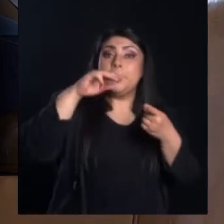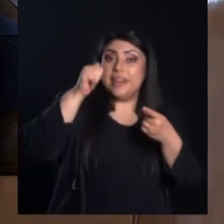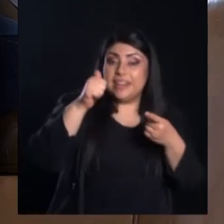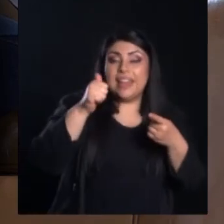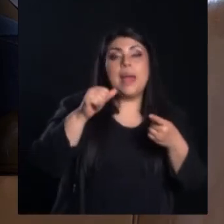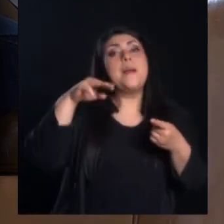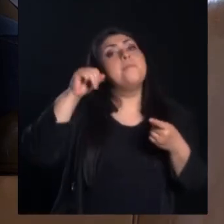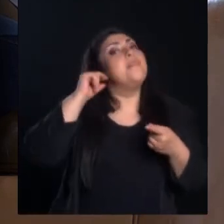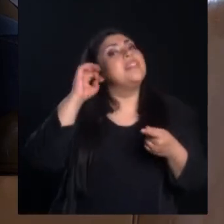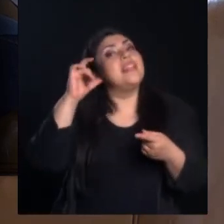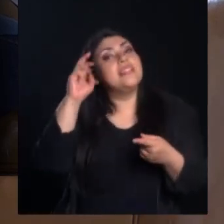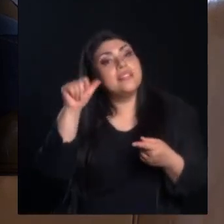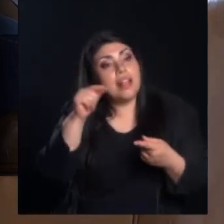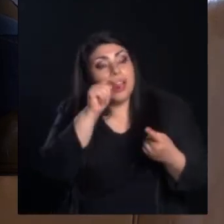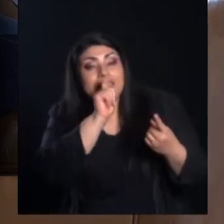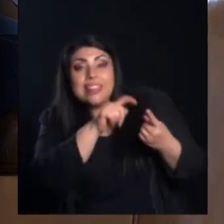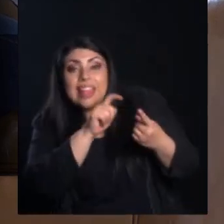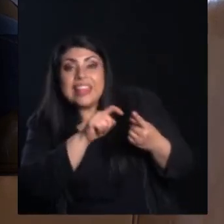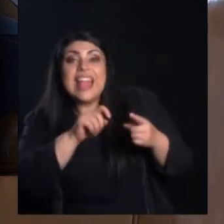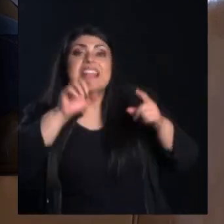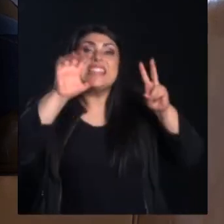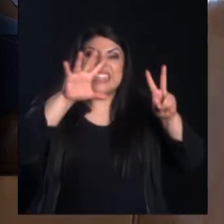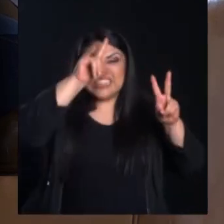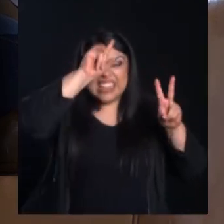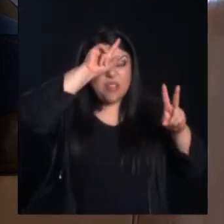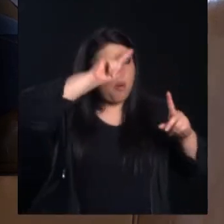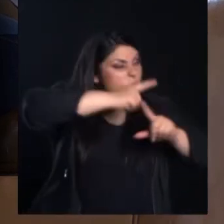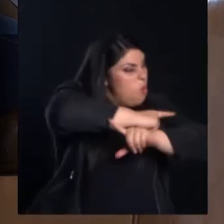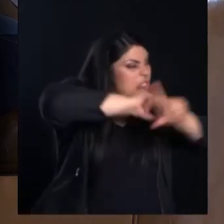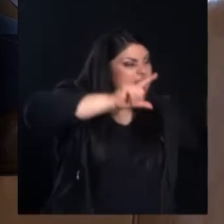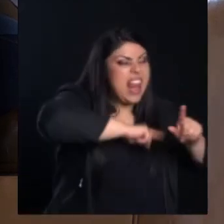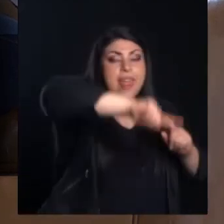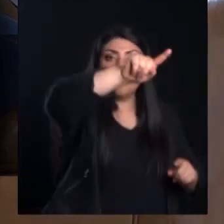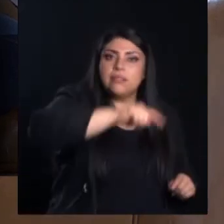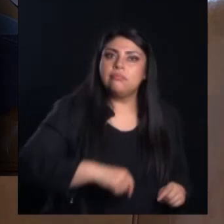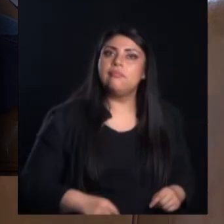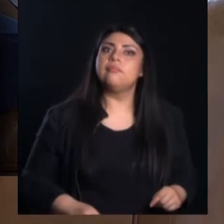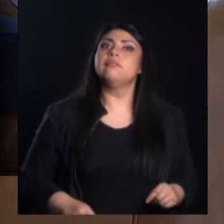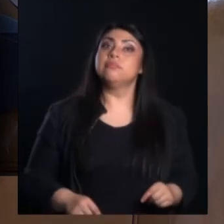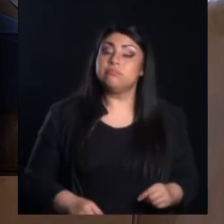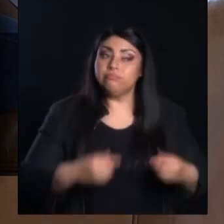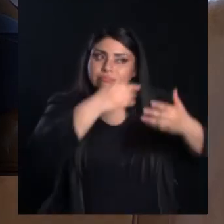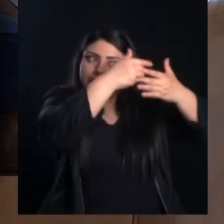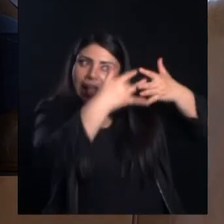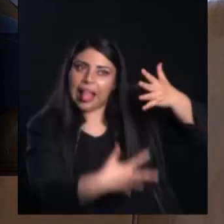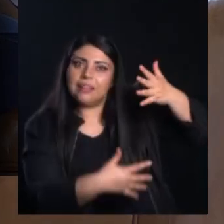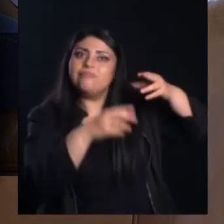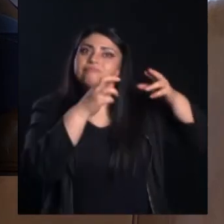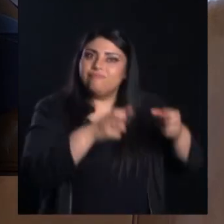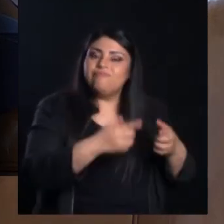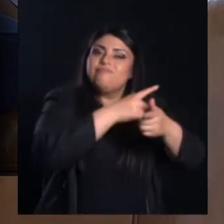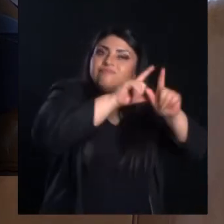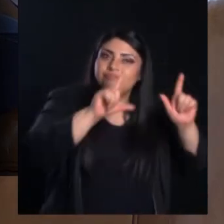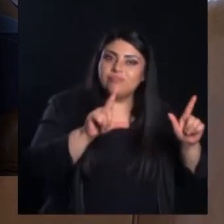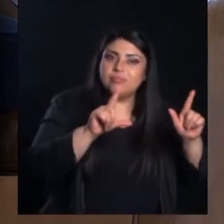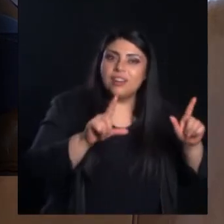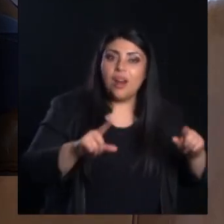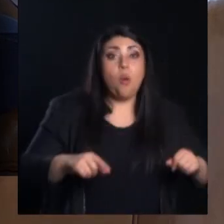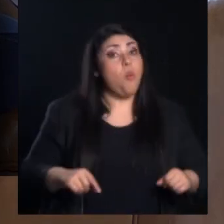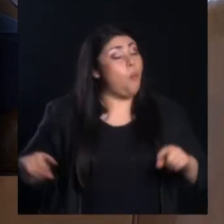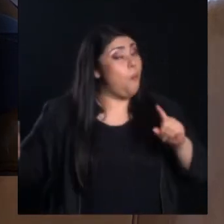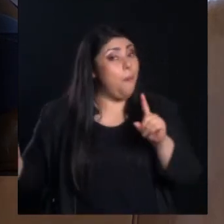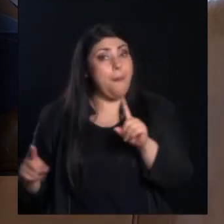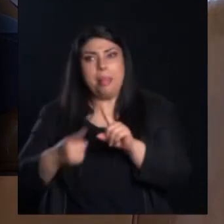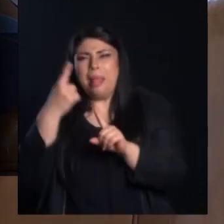llamaba magdalena de la que habían salido siete demonios como es como uno de los primeros